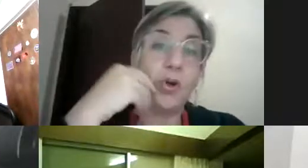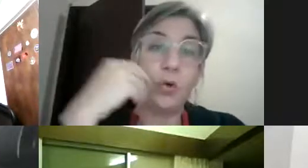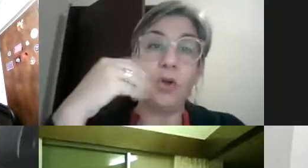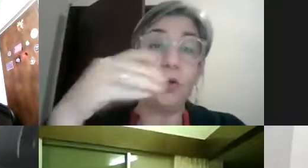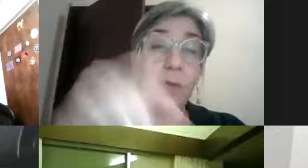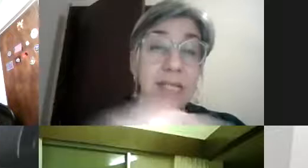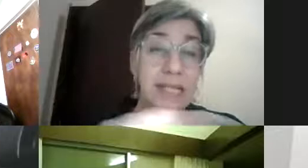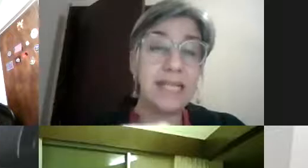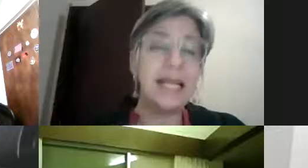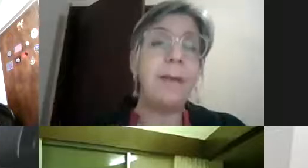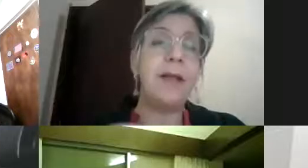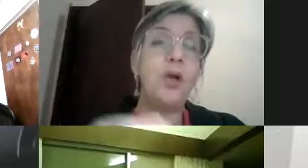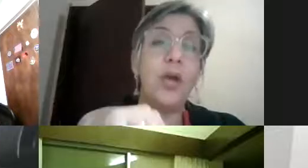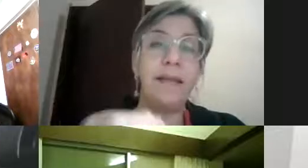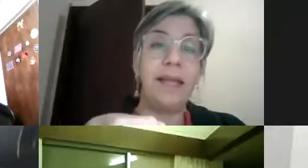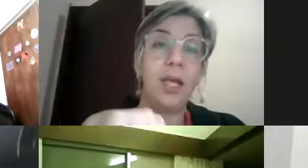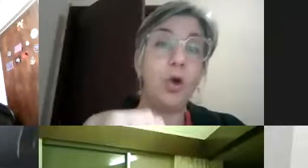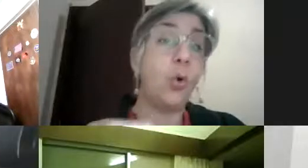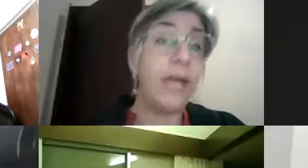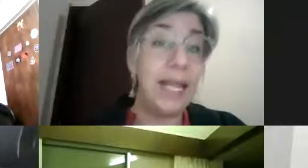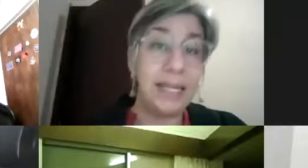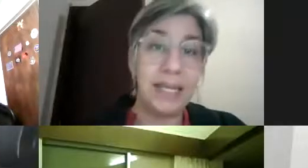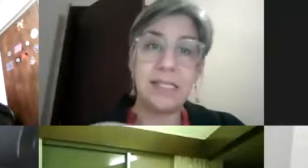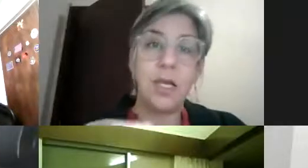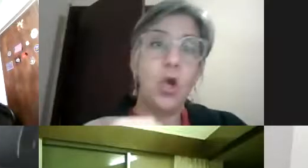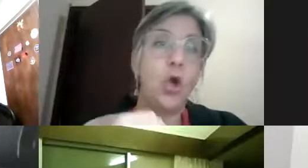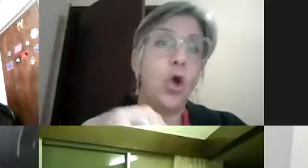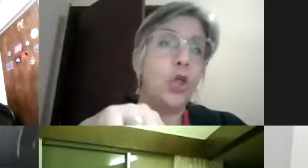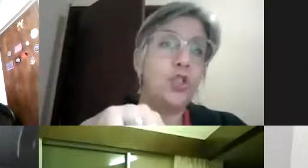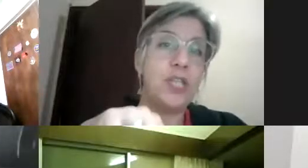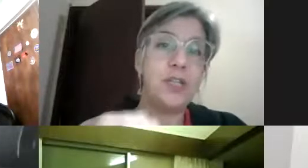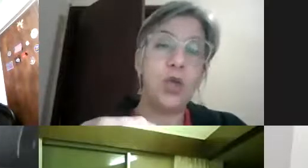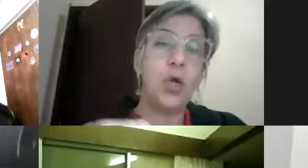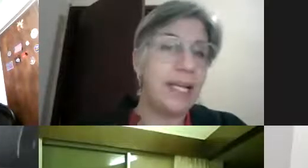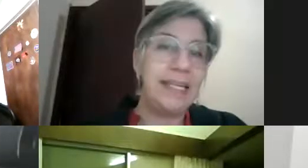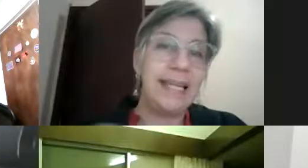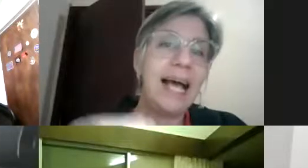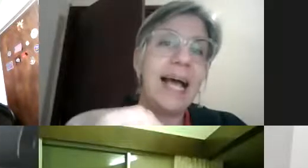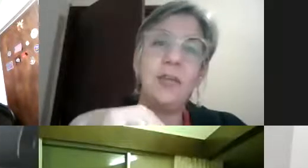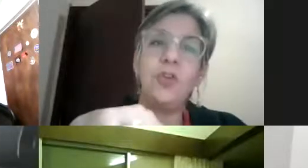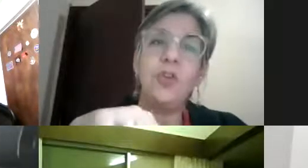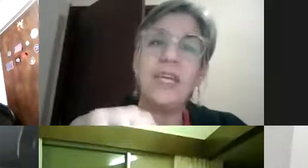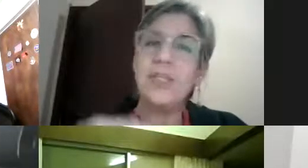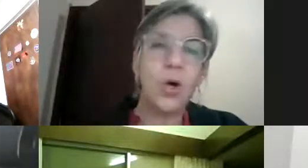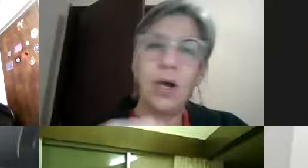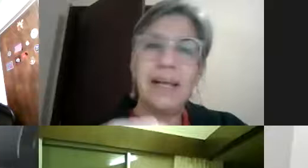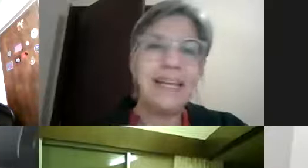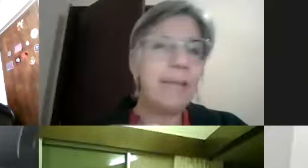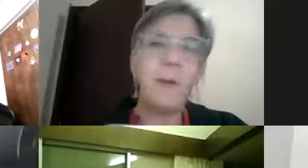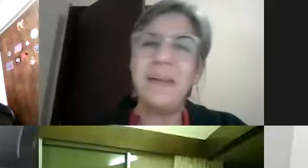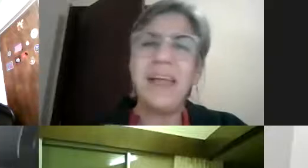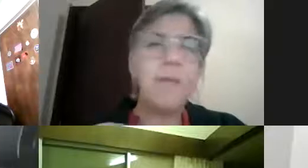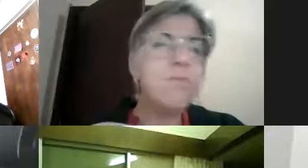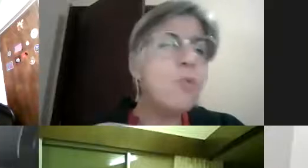también como decía en esa tabla, ¿no? Con juguetes, con sexo orogenital, todo eso,